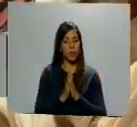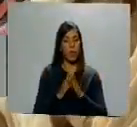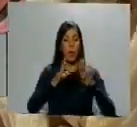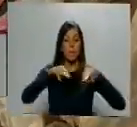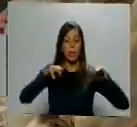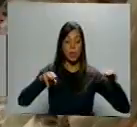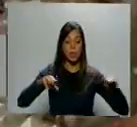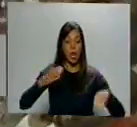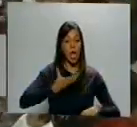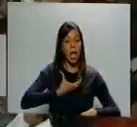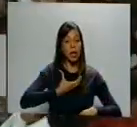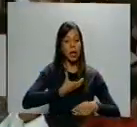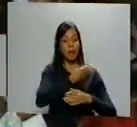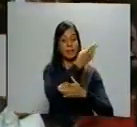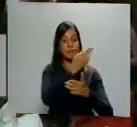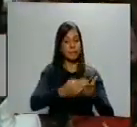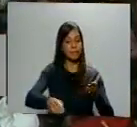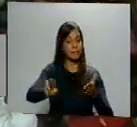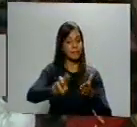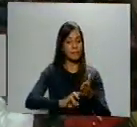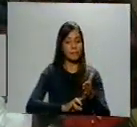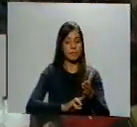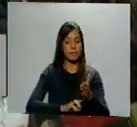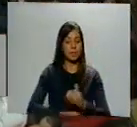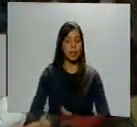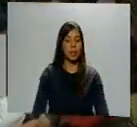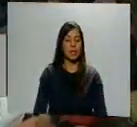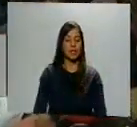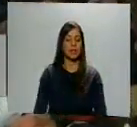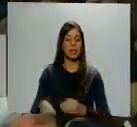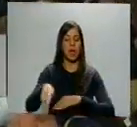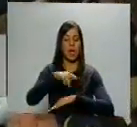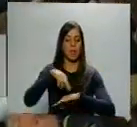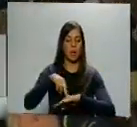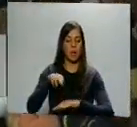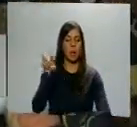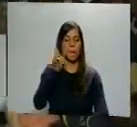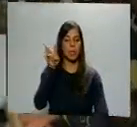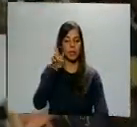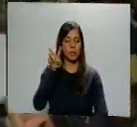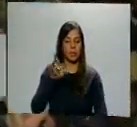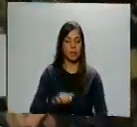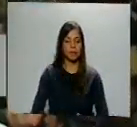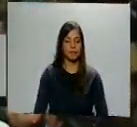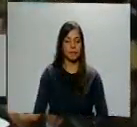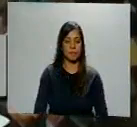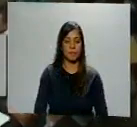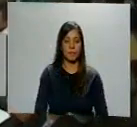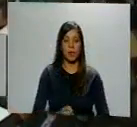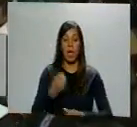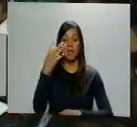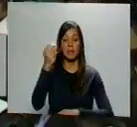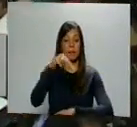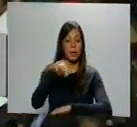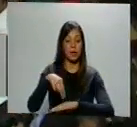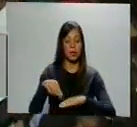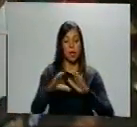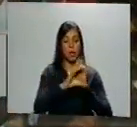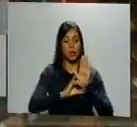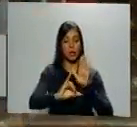supresión del nivel metropolitano. República Bolivariana de Venezuela, Asamblea Nacional